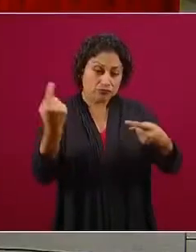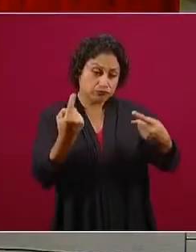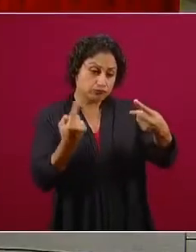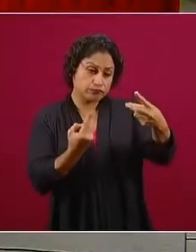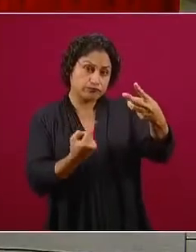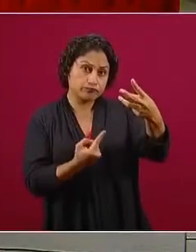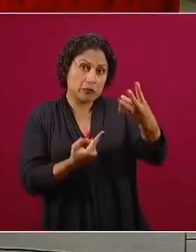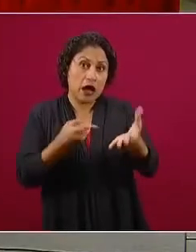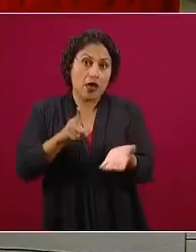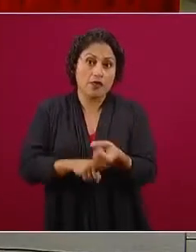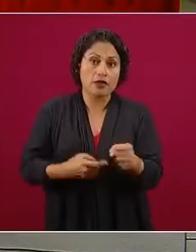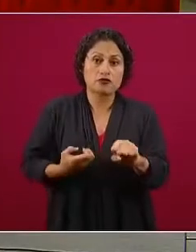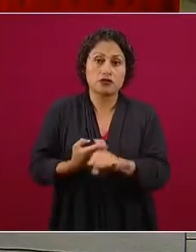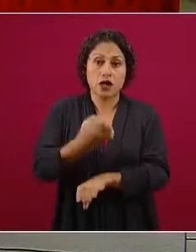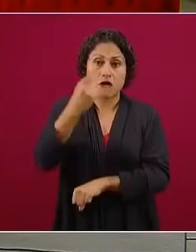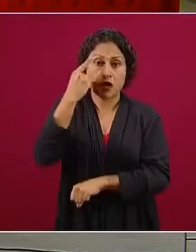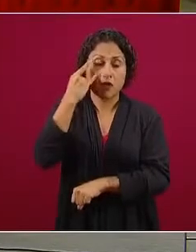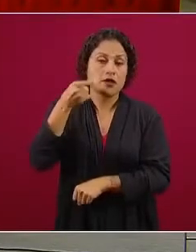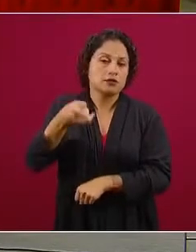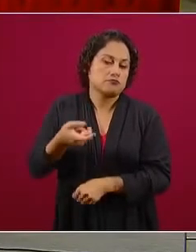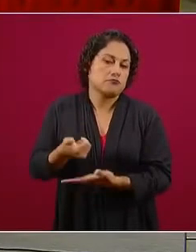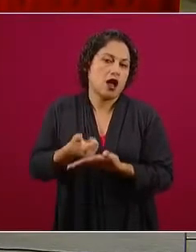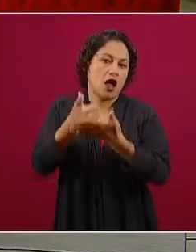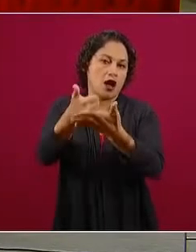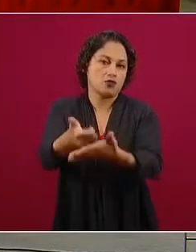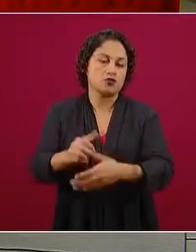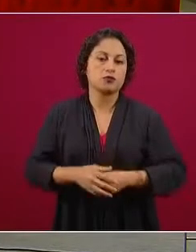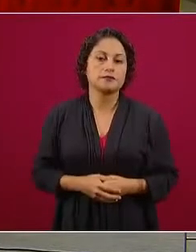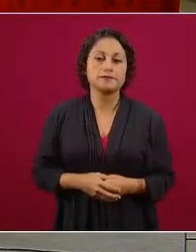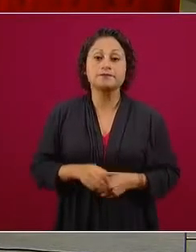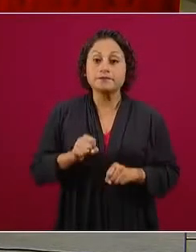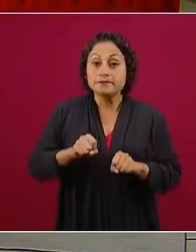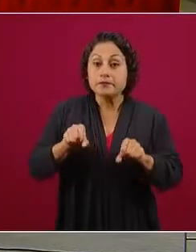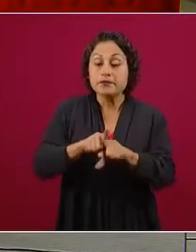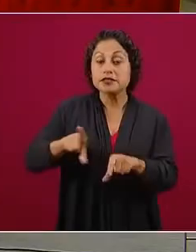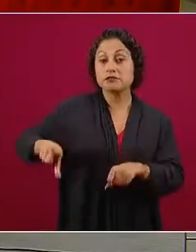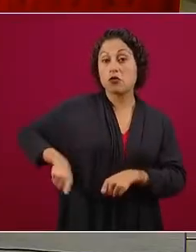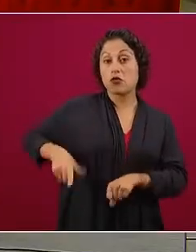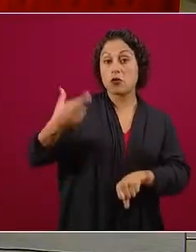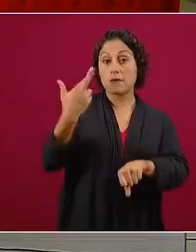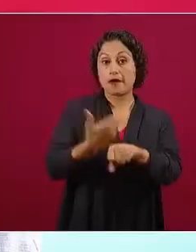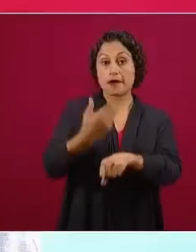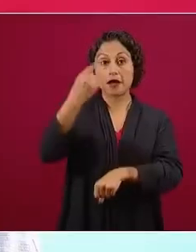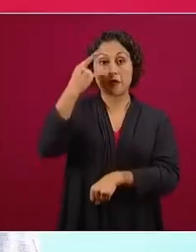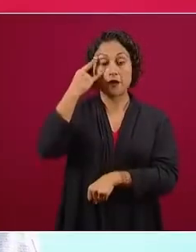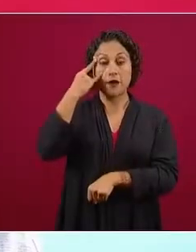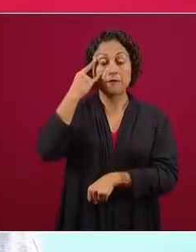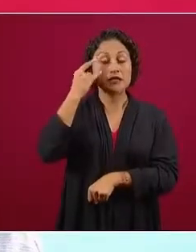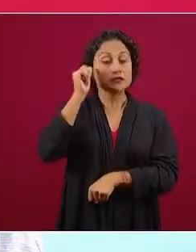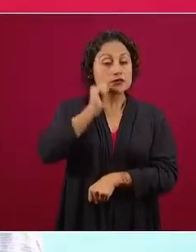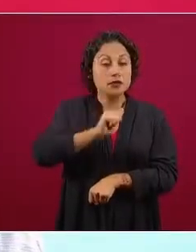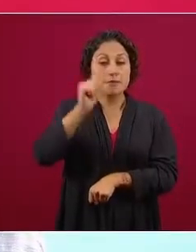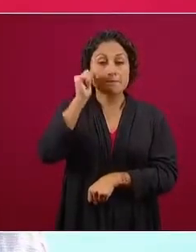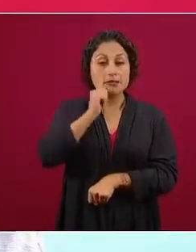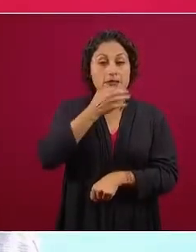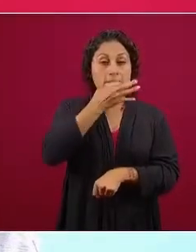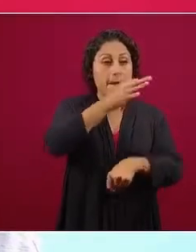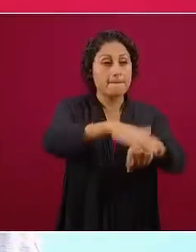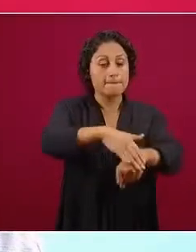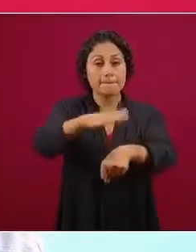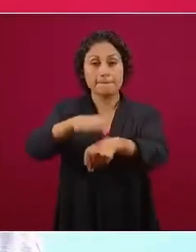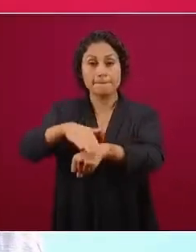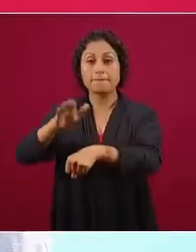sido muy positivos. Asimismo, el gobernador de Campeche también enfatizó mucho a la población la importancia de quedarse en